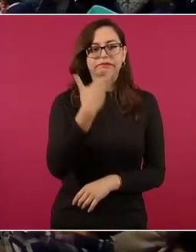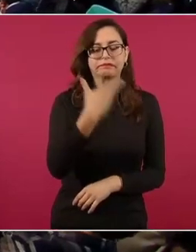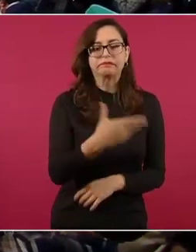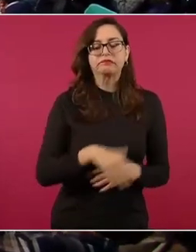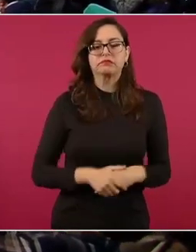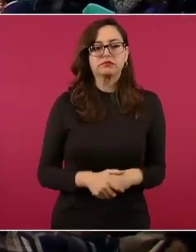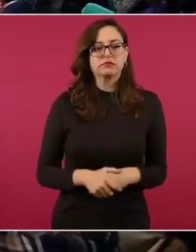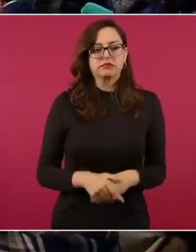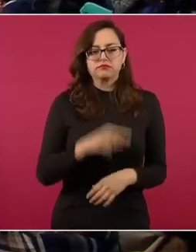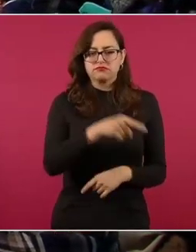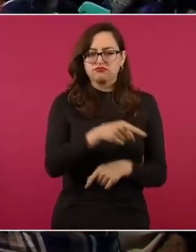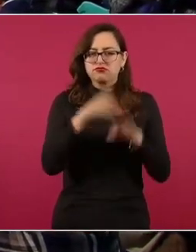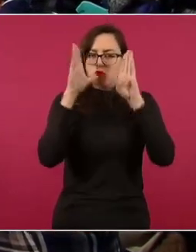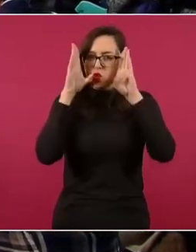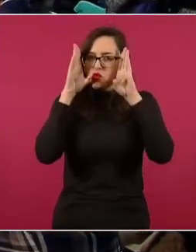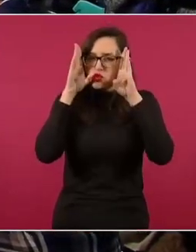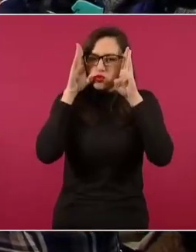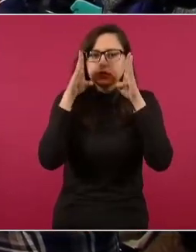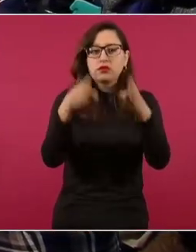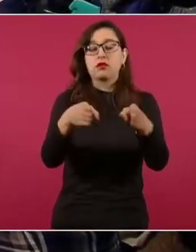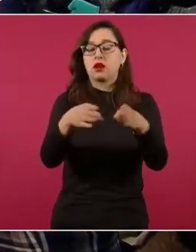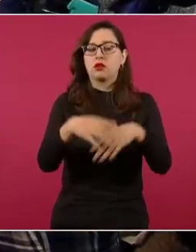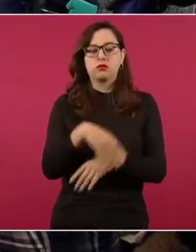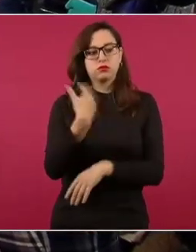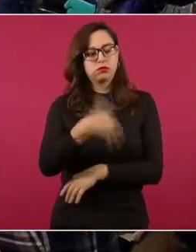Además, muy concentrado.